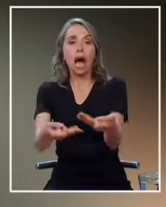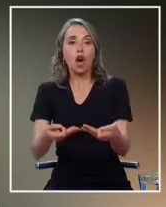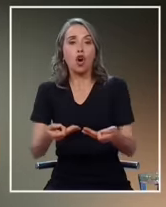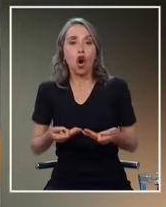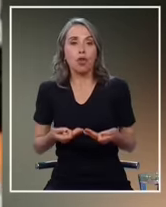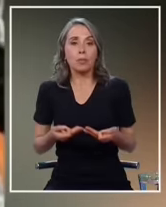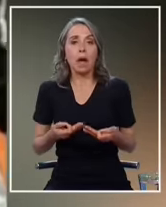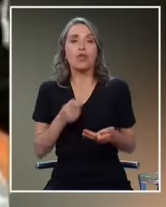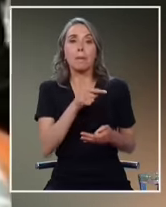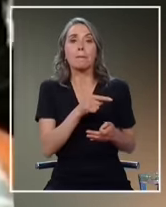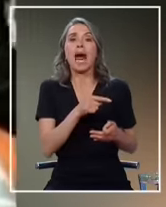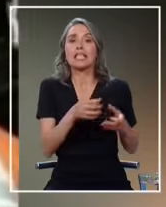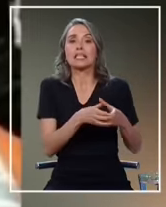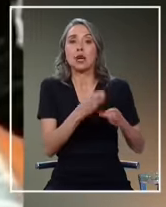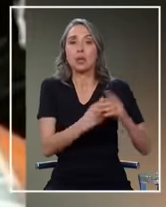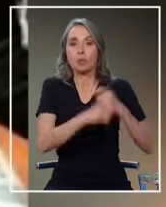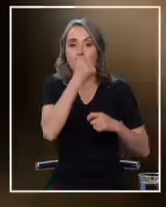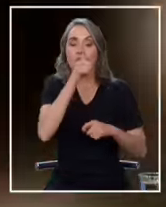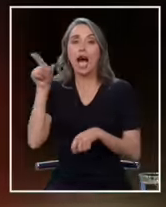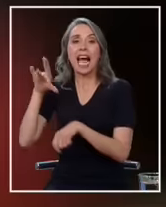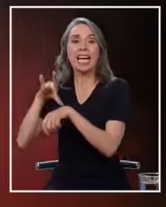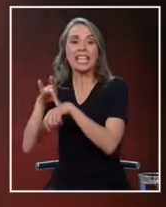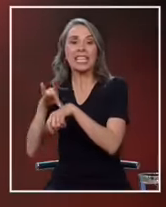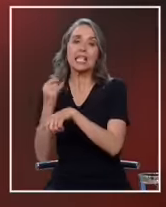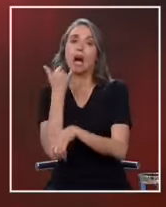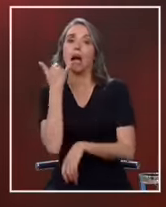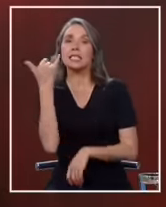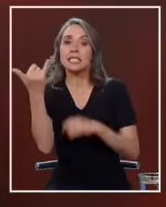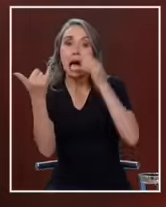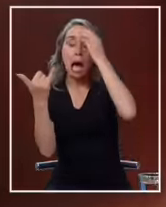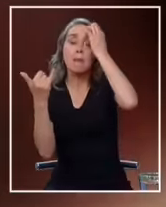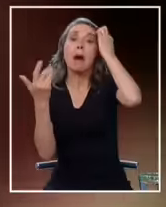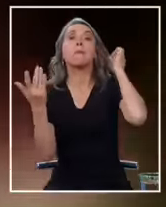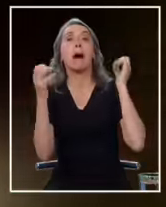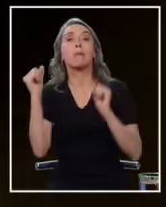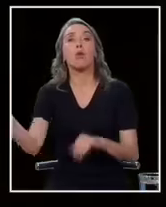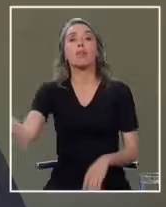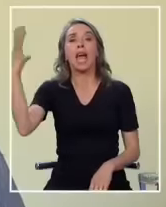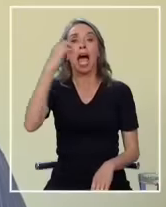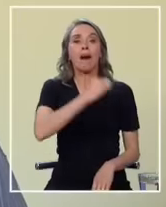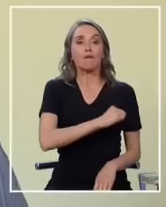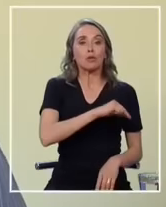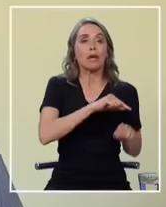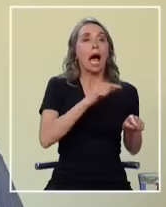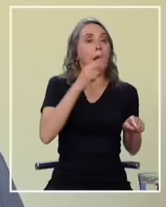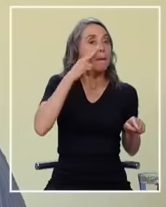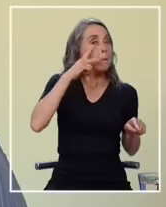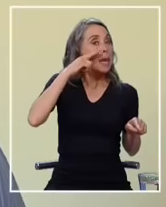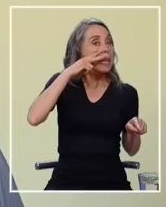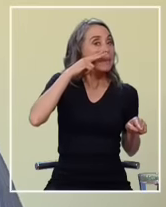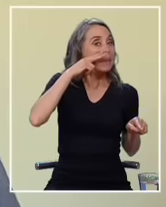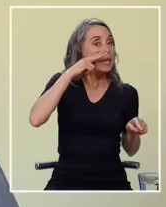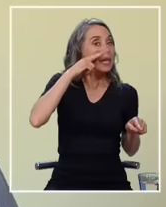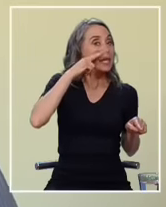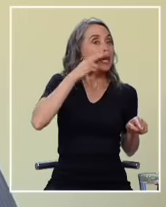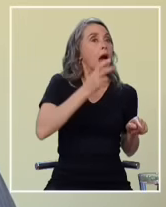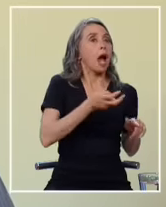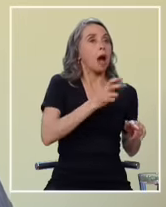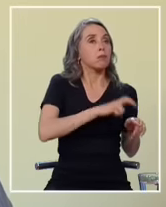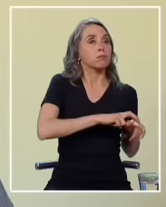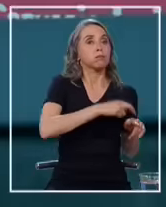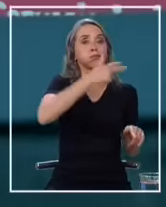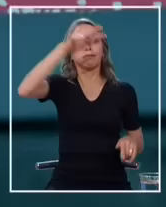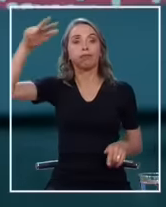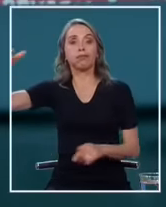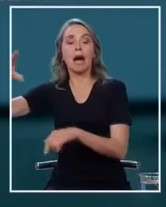la organización. En el caso de la clínica, también llamando para poder gestionar el traslado desde Melipilla como rescate a una